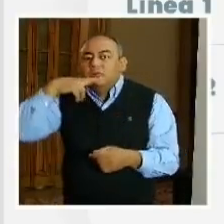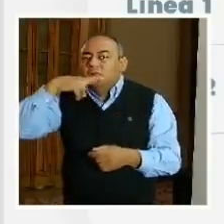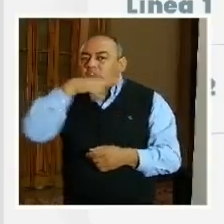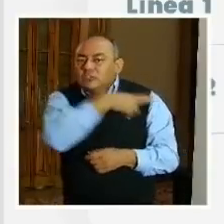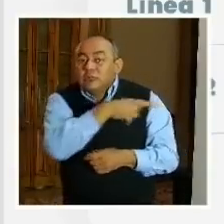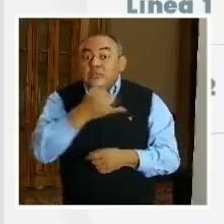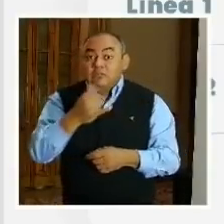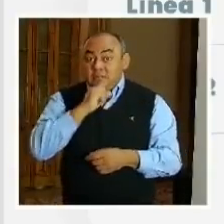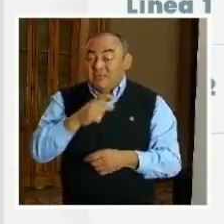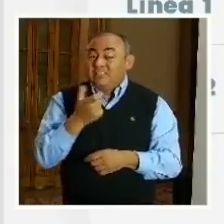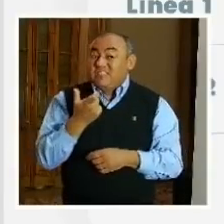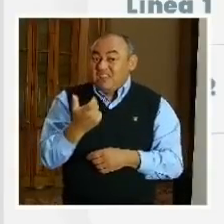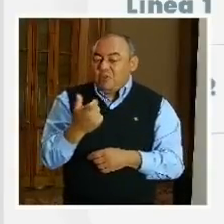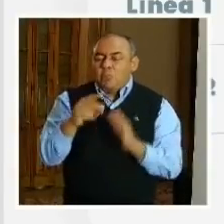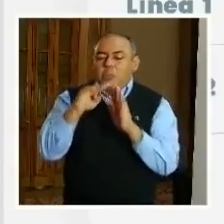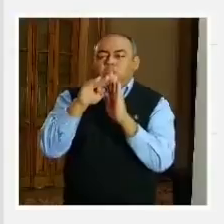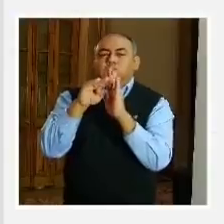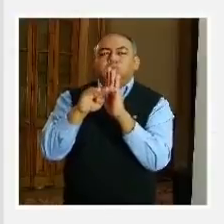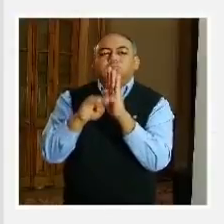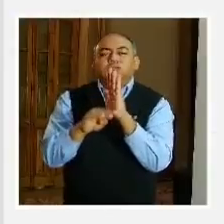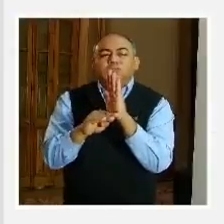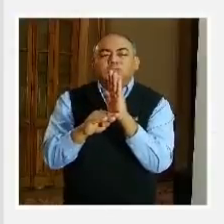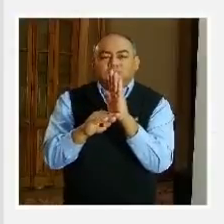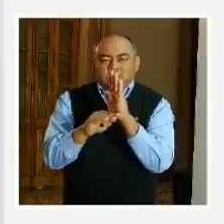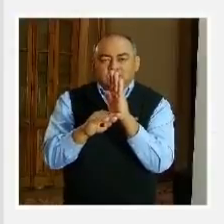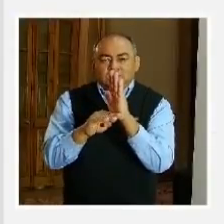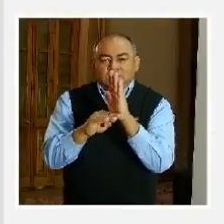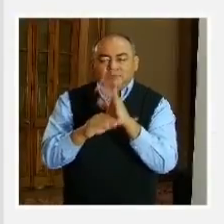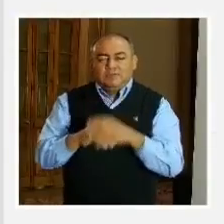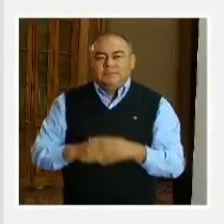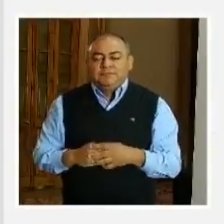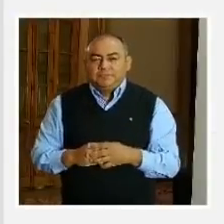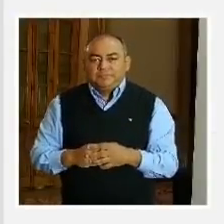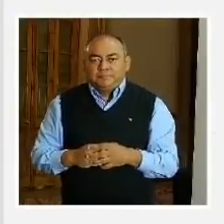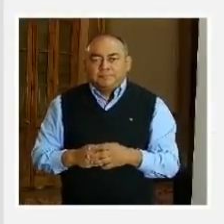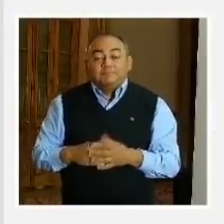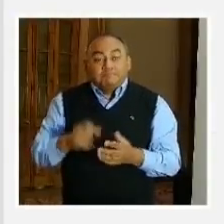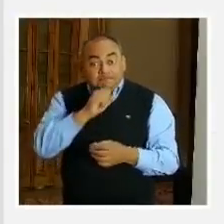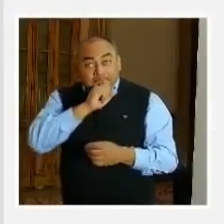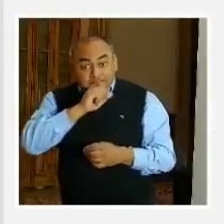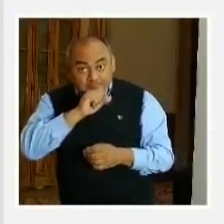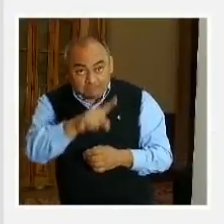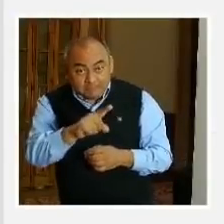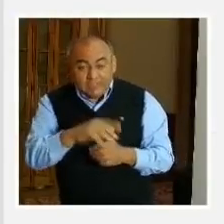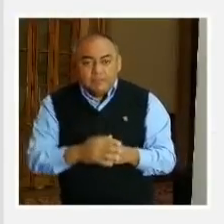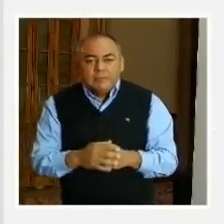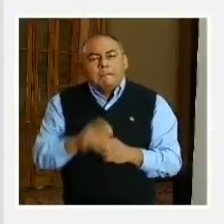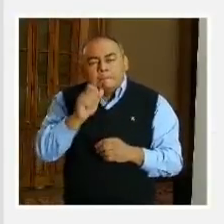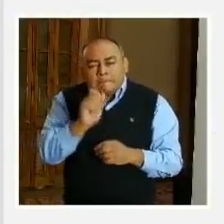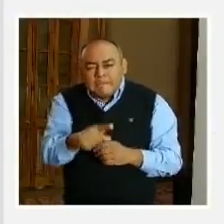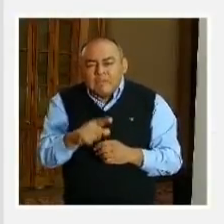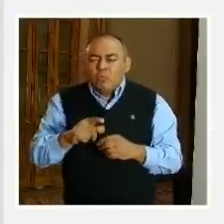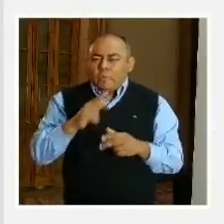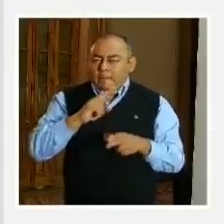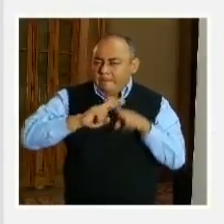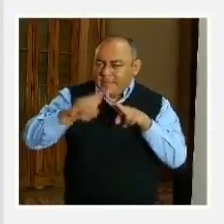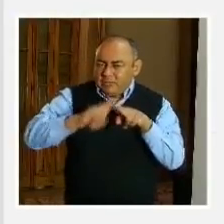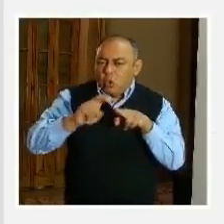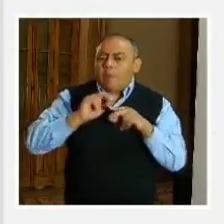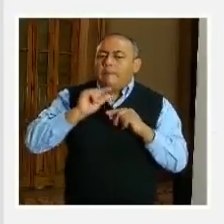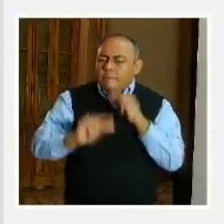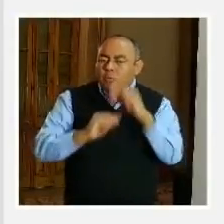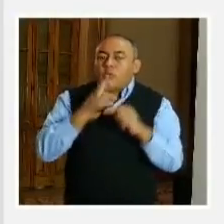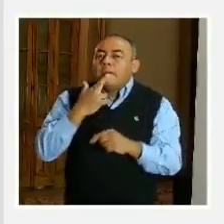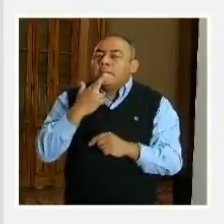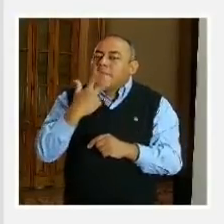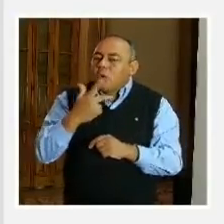costo récord, un bajo costo. También el servicio irá mejorando paulatinamente